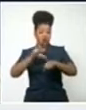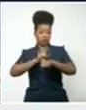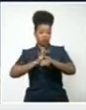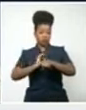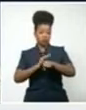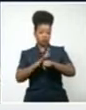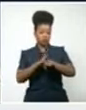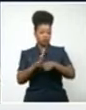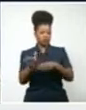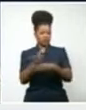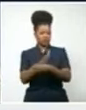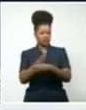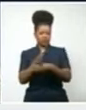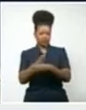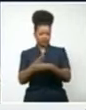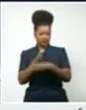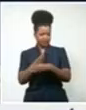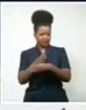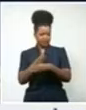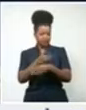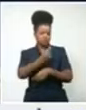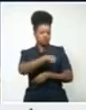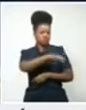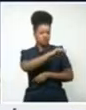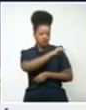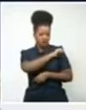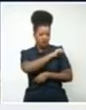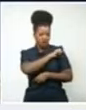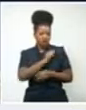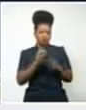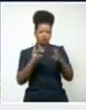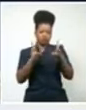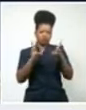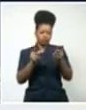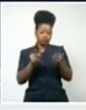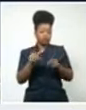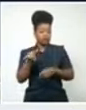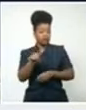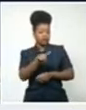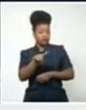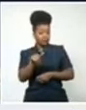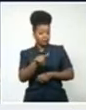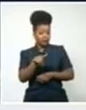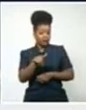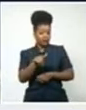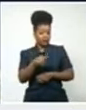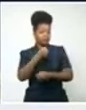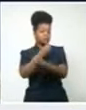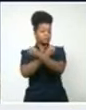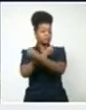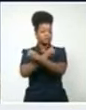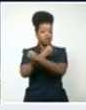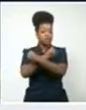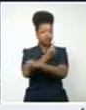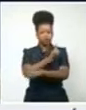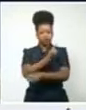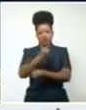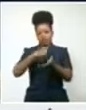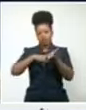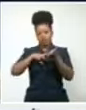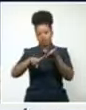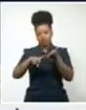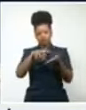solo influye la población, influye también los riesgos epidemiológicos que tenga cada